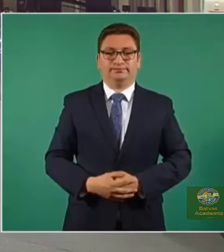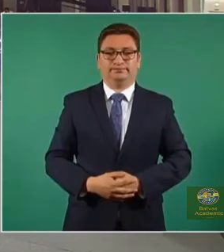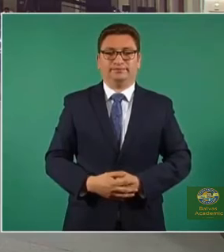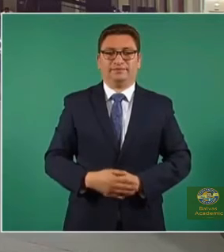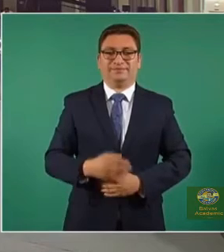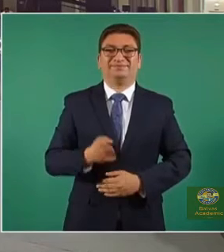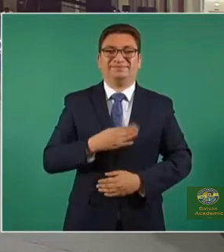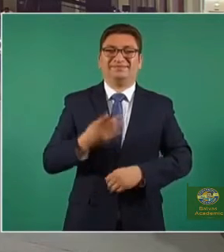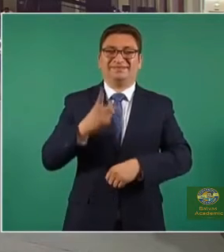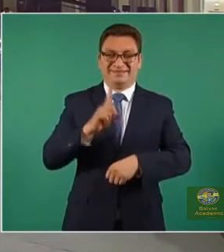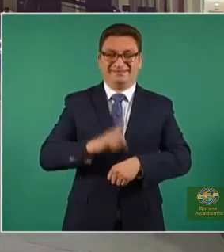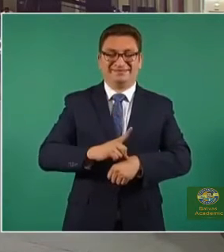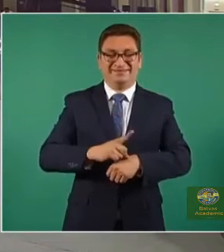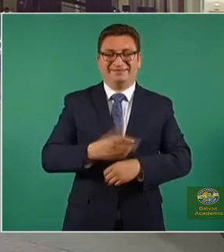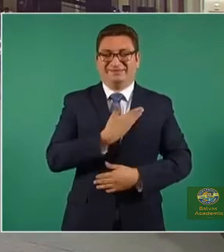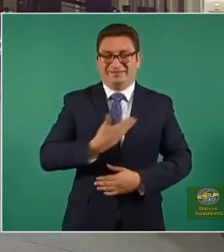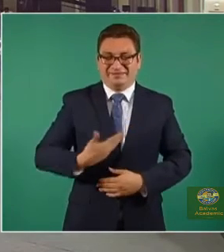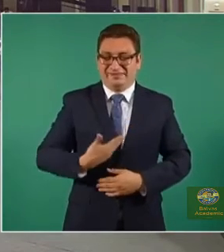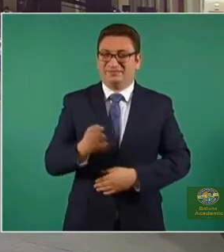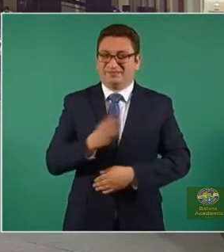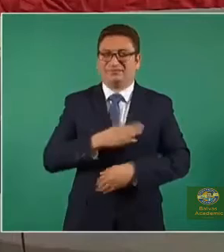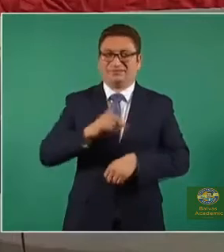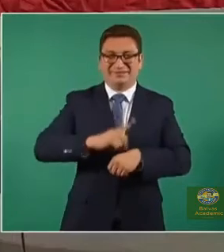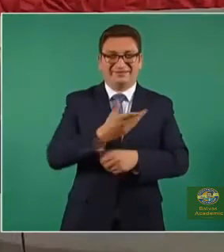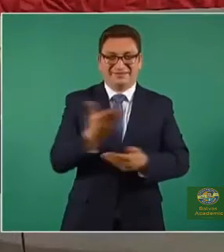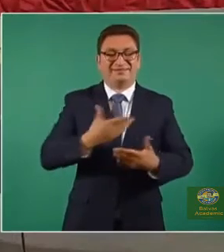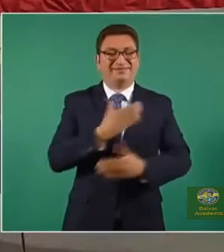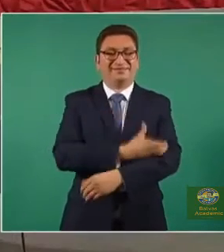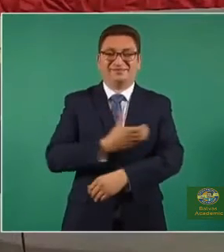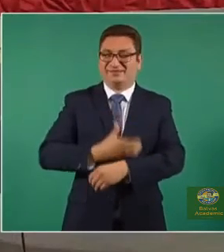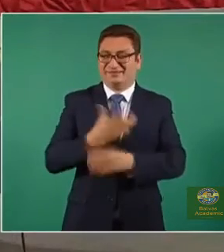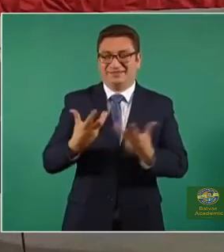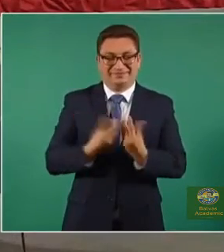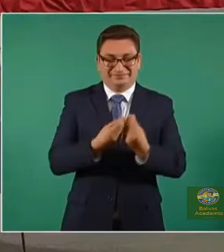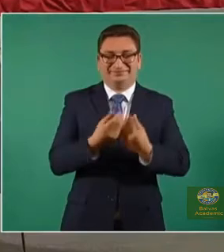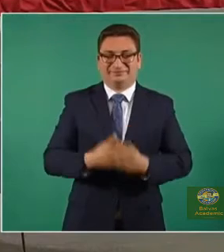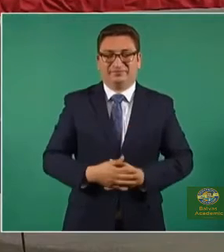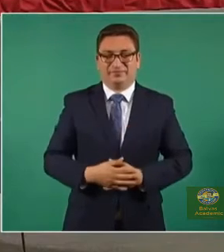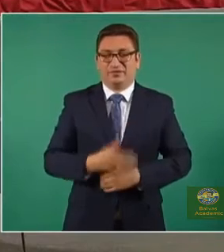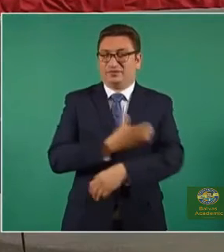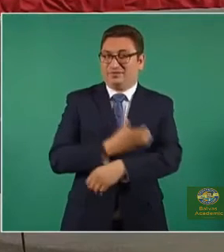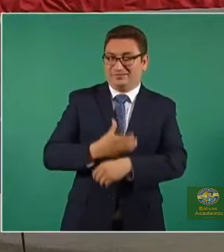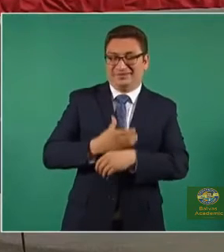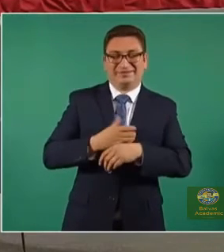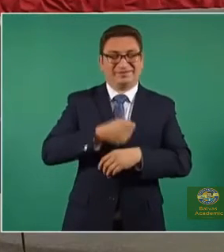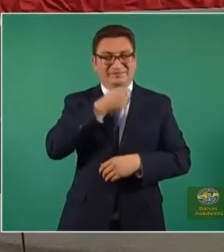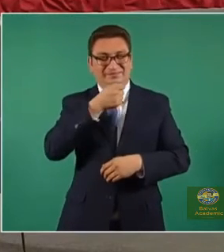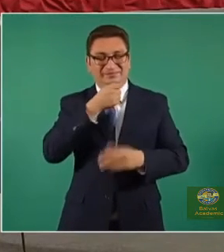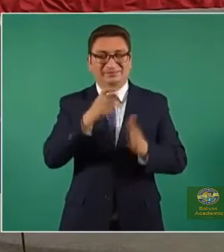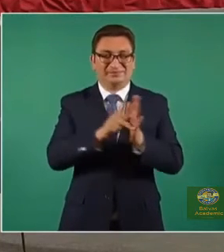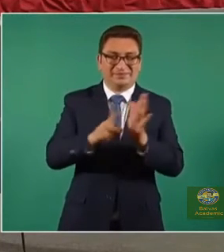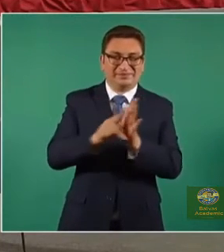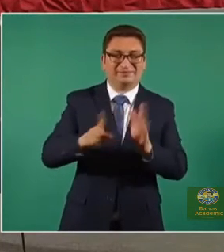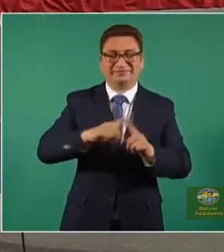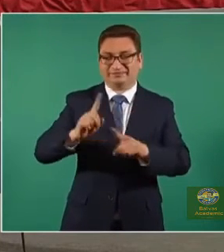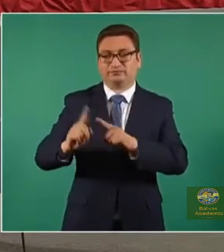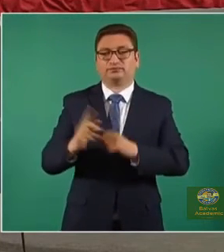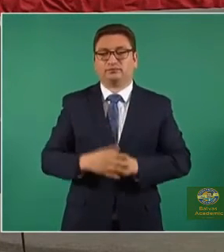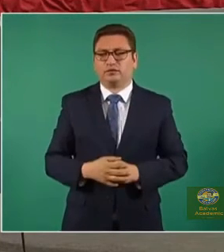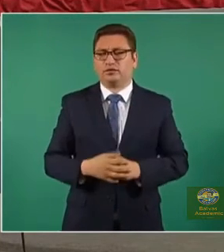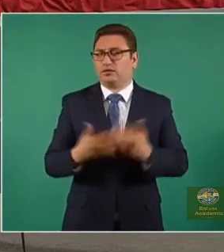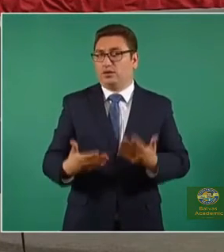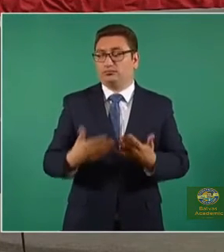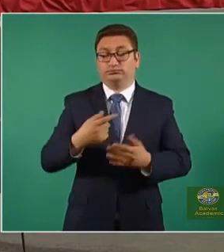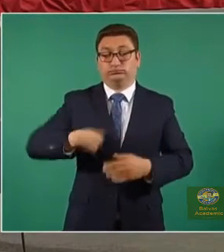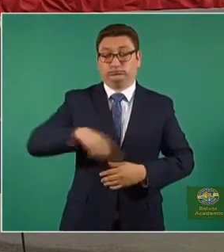Buenos días, presidente. Buenos días, compañeros que nos acompañan, compañeros de prensa. En atención